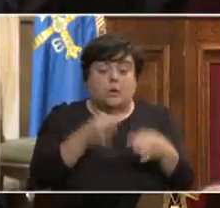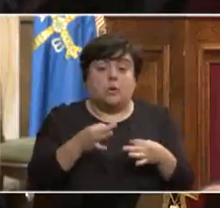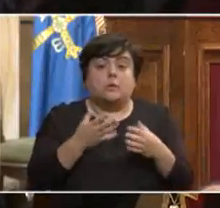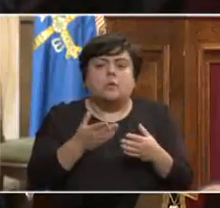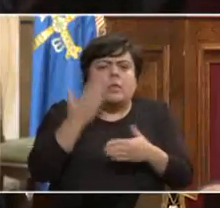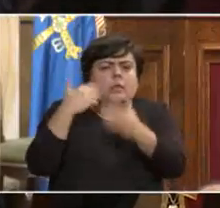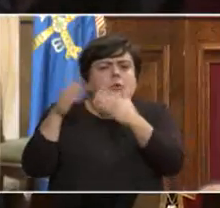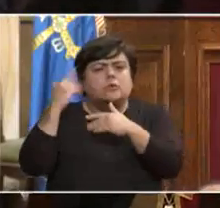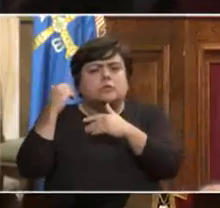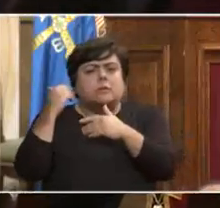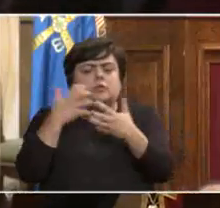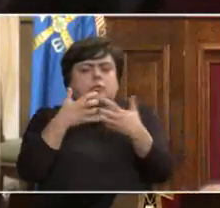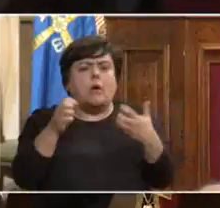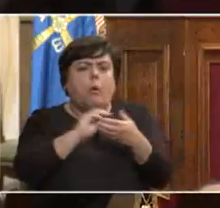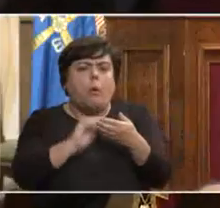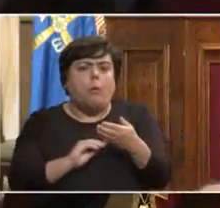serenata...